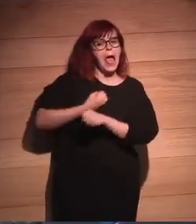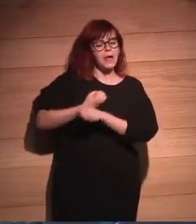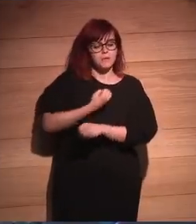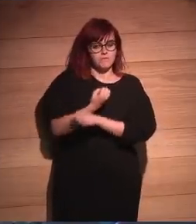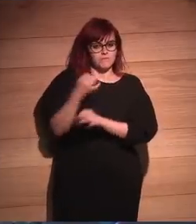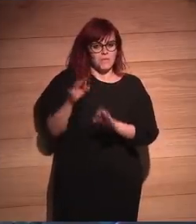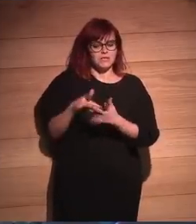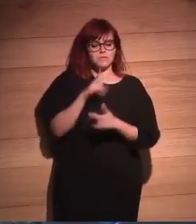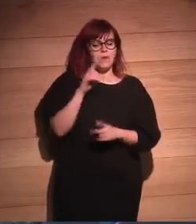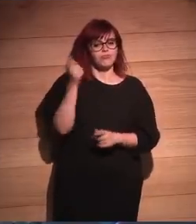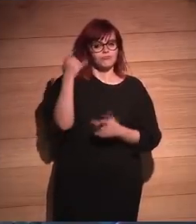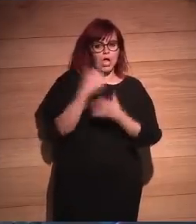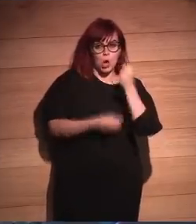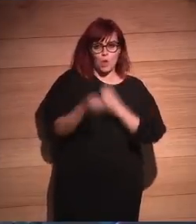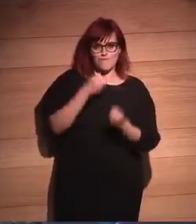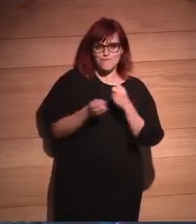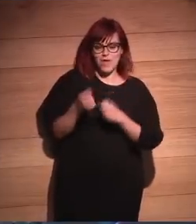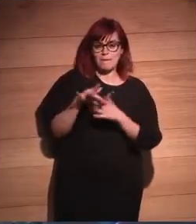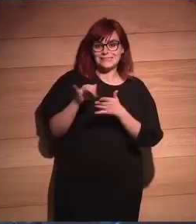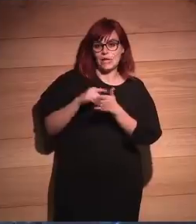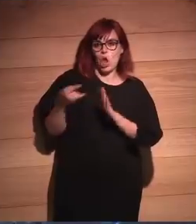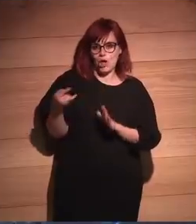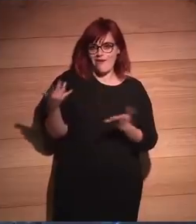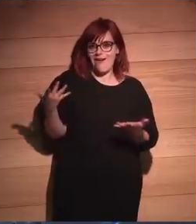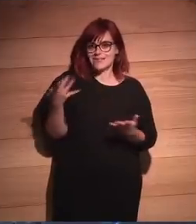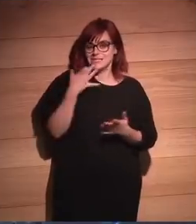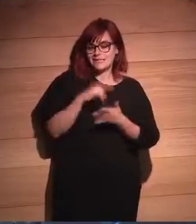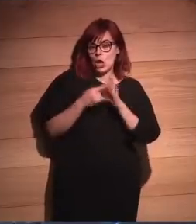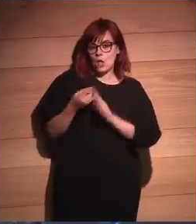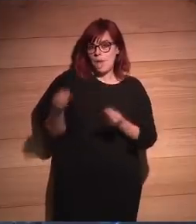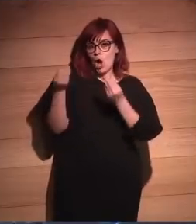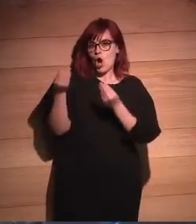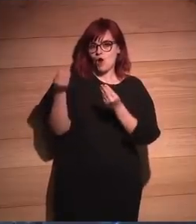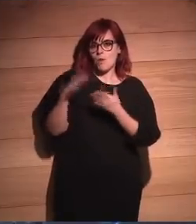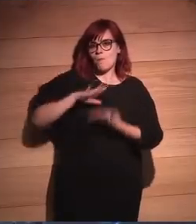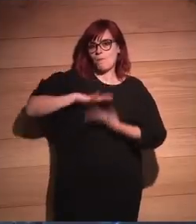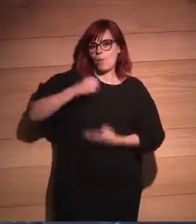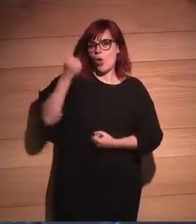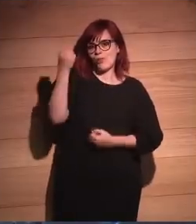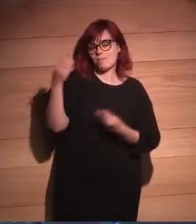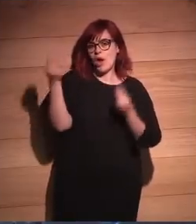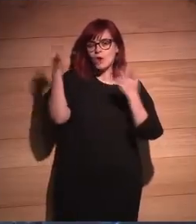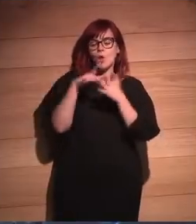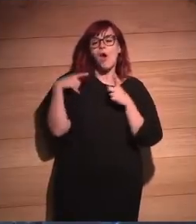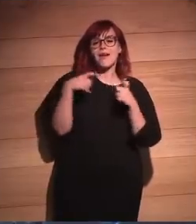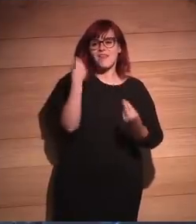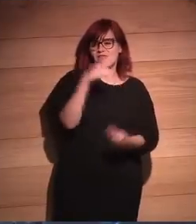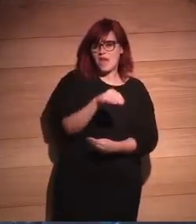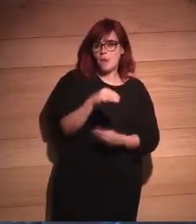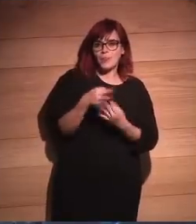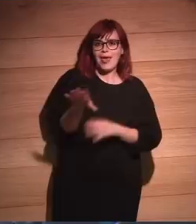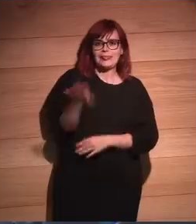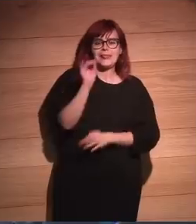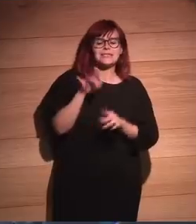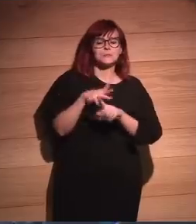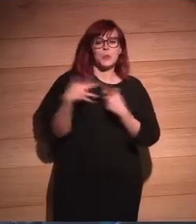en términos estrictamente económicos y por tanto a las tecnologías disponibles, ¿no? Entonces yo creo que toda la Guerra Fría puede entenderse